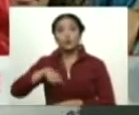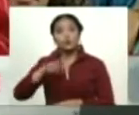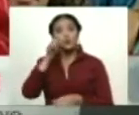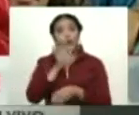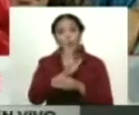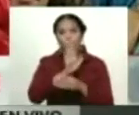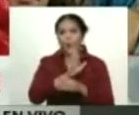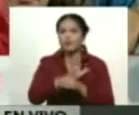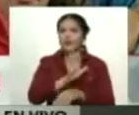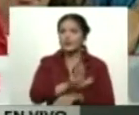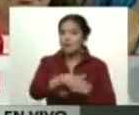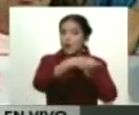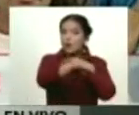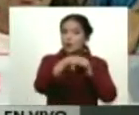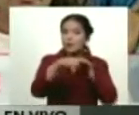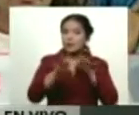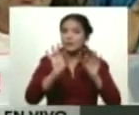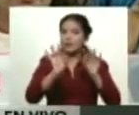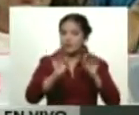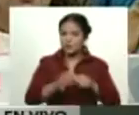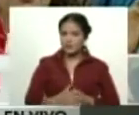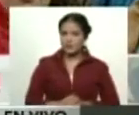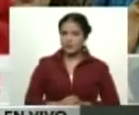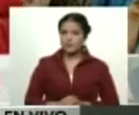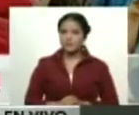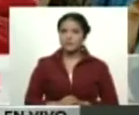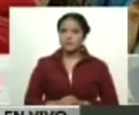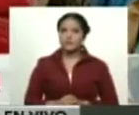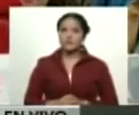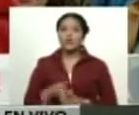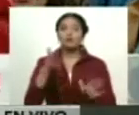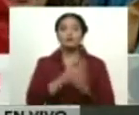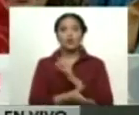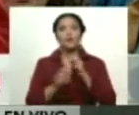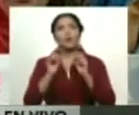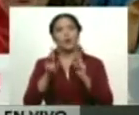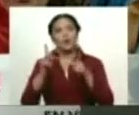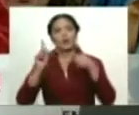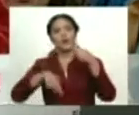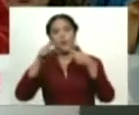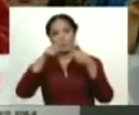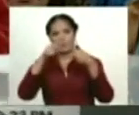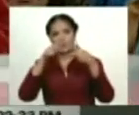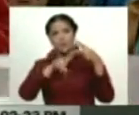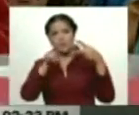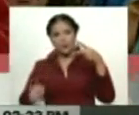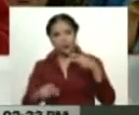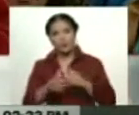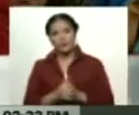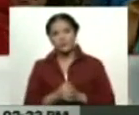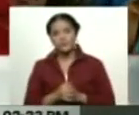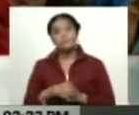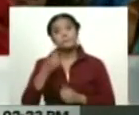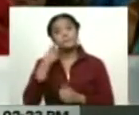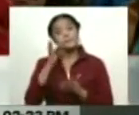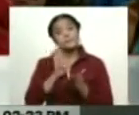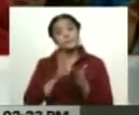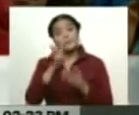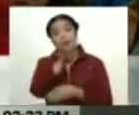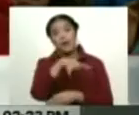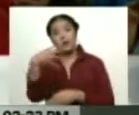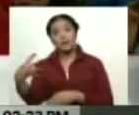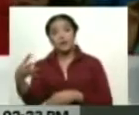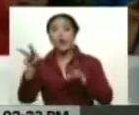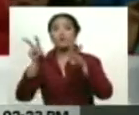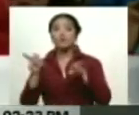de esa manera en esos municipios específicos. Sobre la primera pregunta, bueno, habrá que fijar la agenda, le corresponderá a